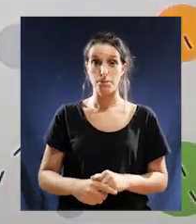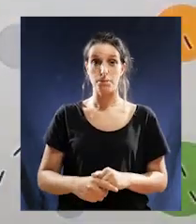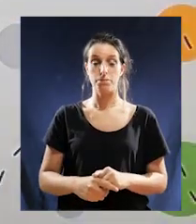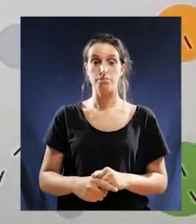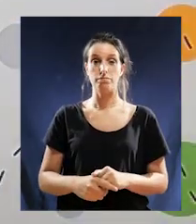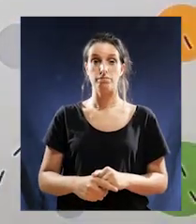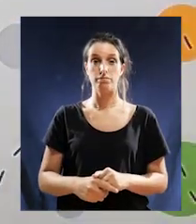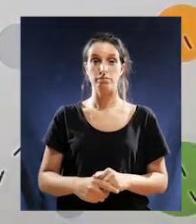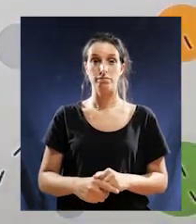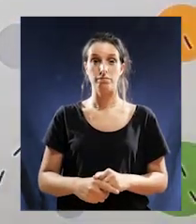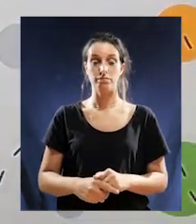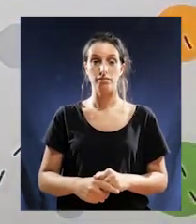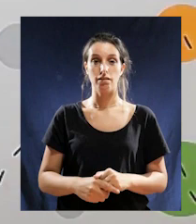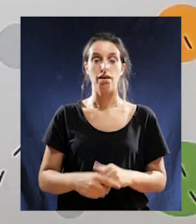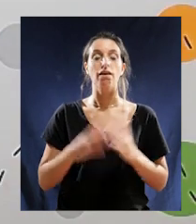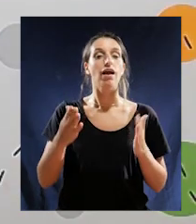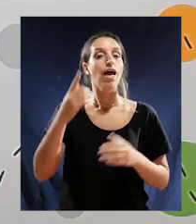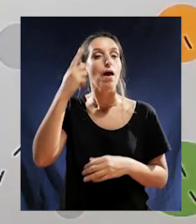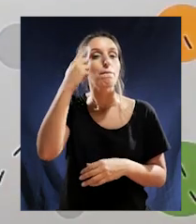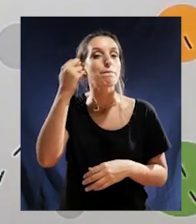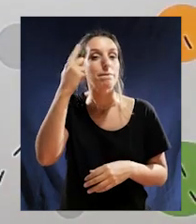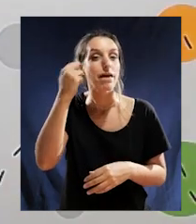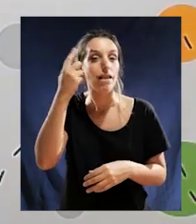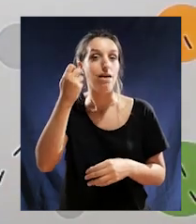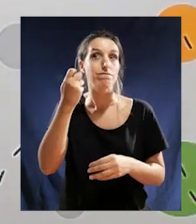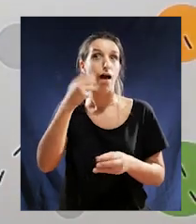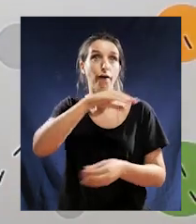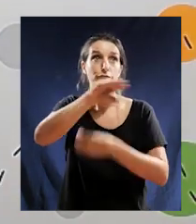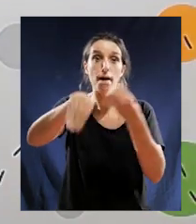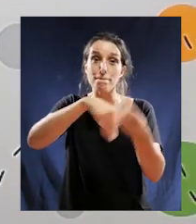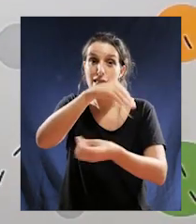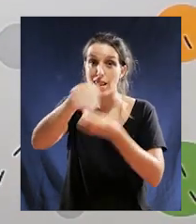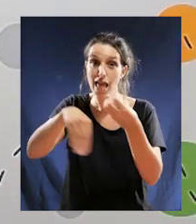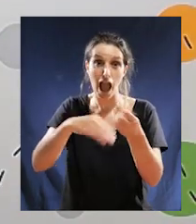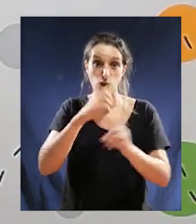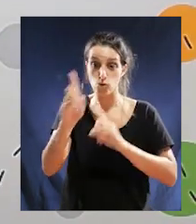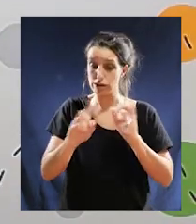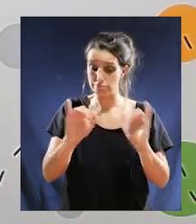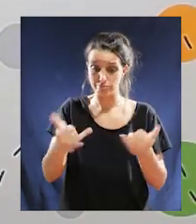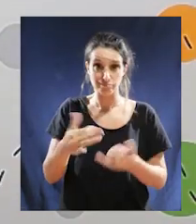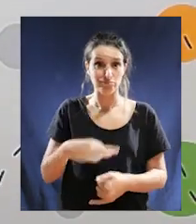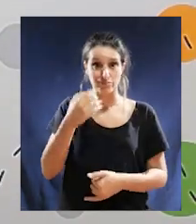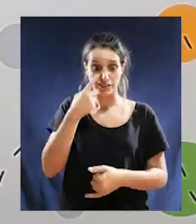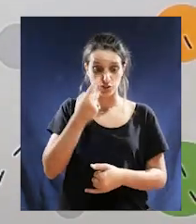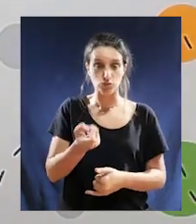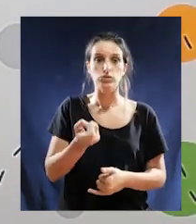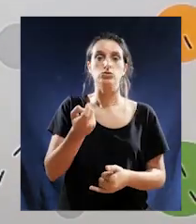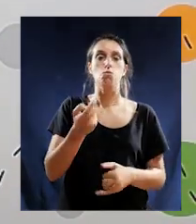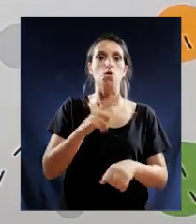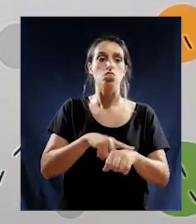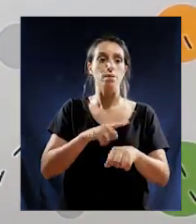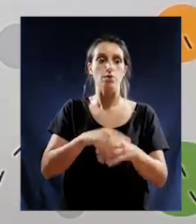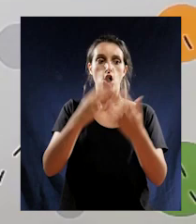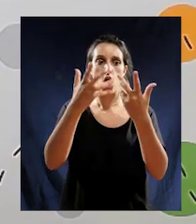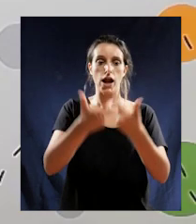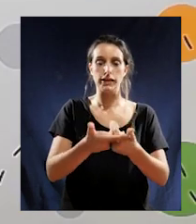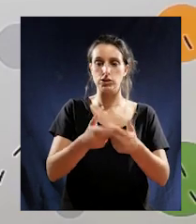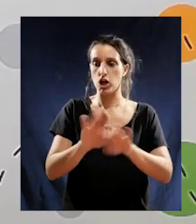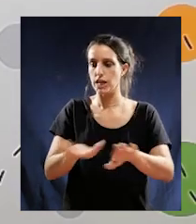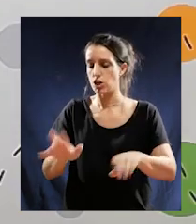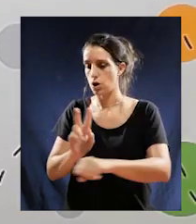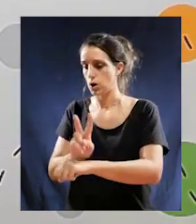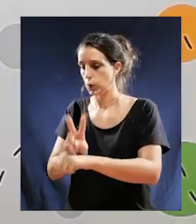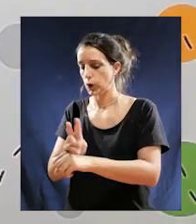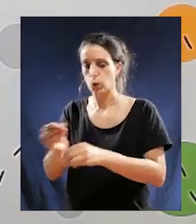de sobrellevar y que que la experiencia que están viviendo muchas familias que estamos viviendo muchas familias es esa